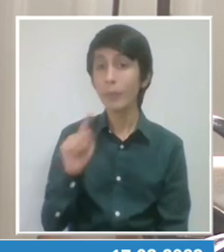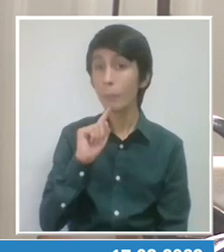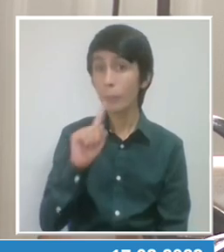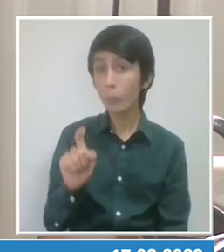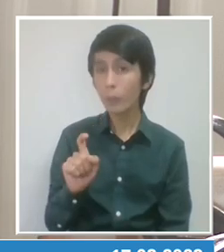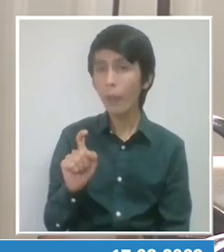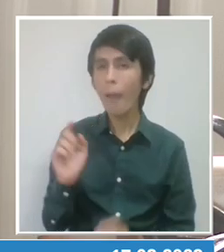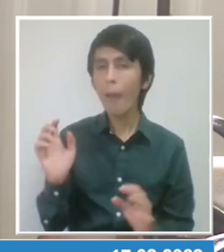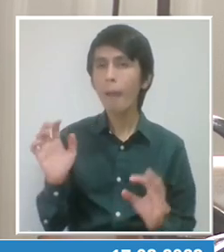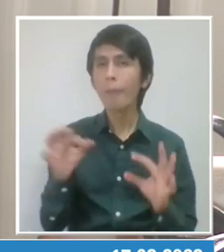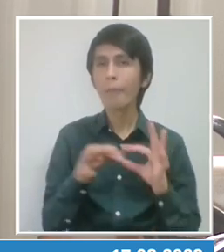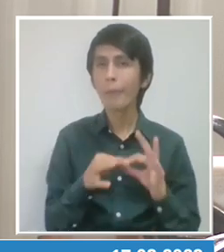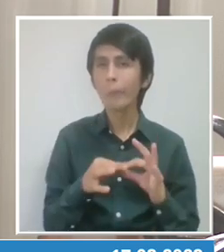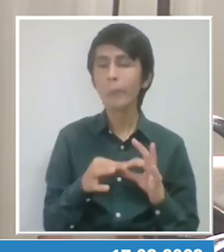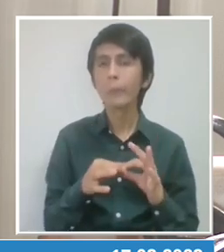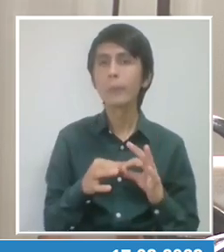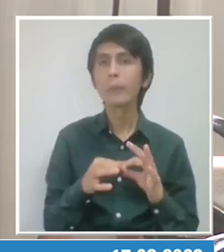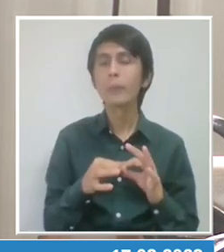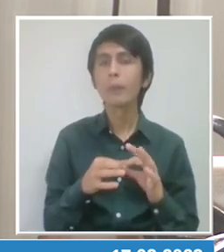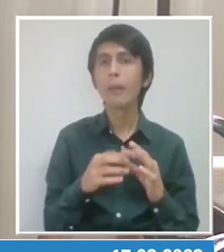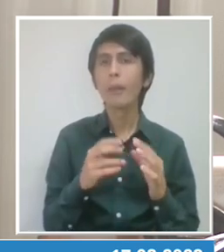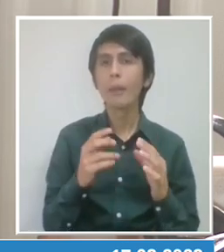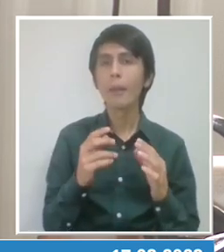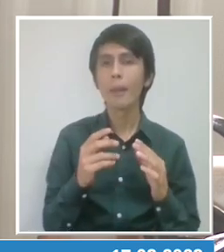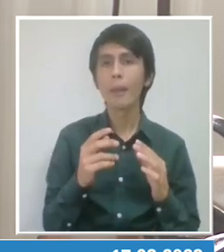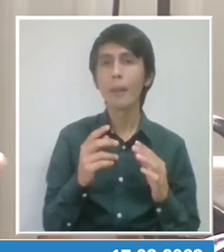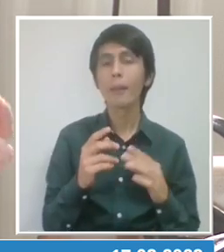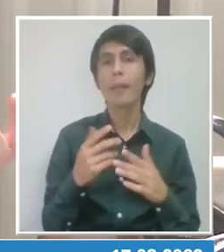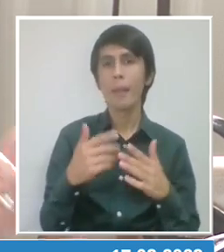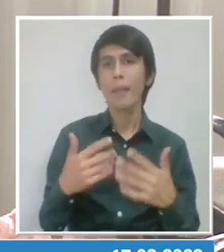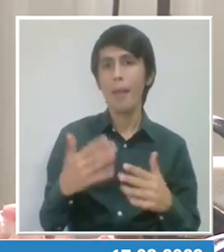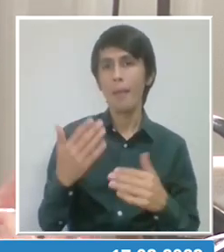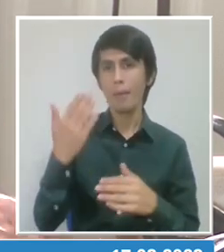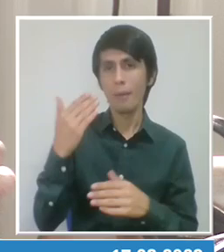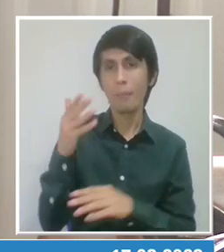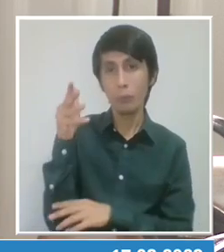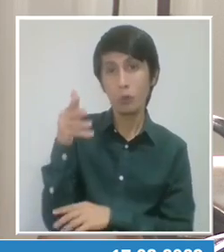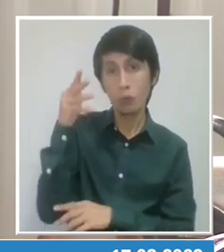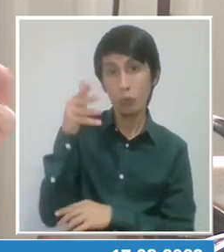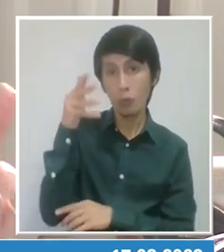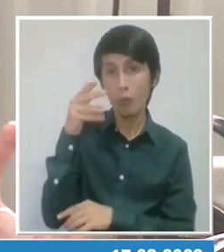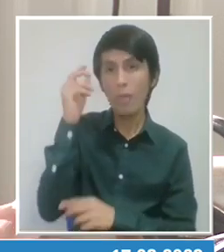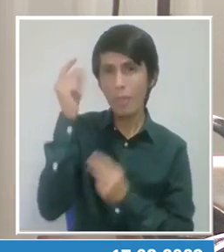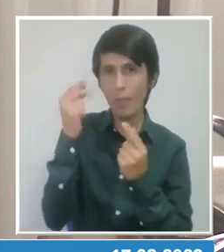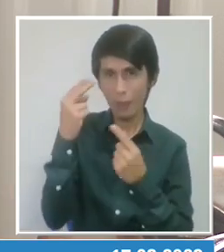a ideas que expresó en su exposición, pero también